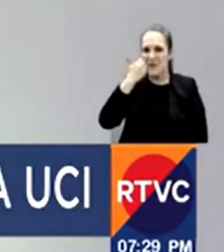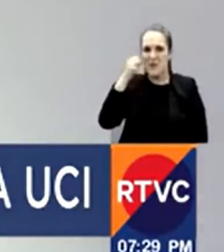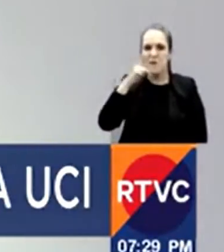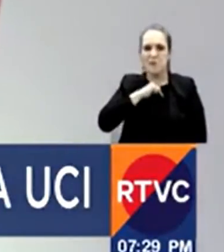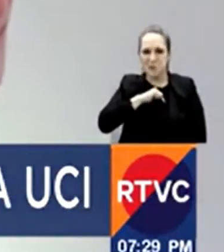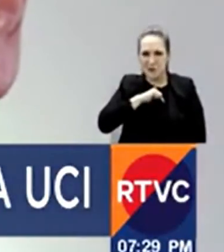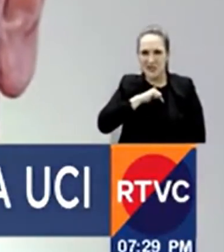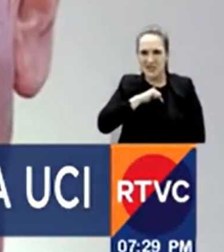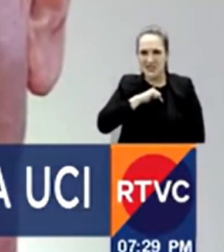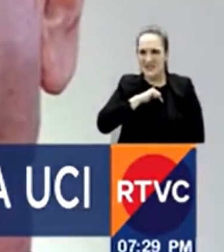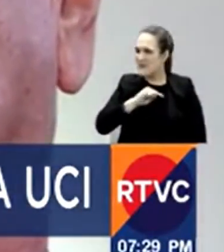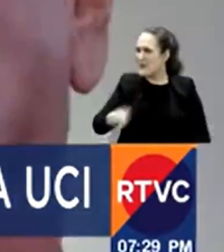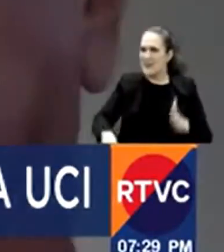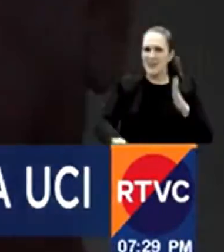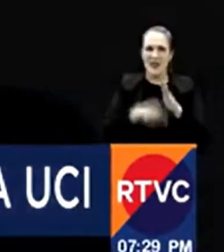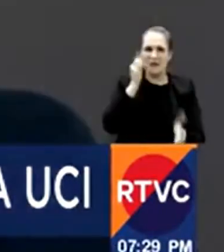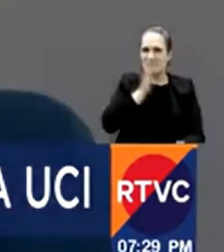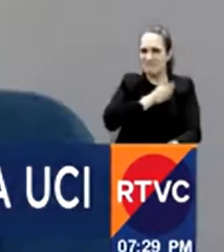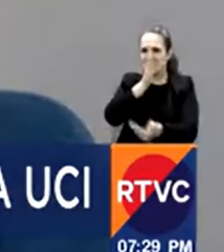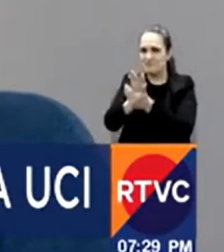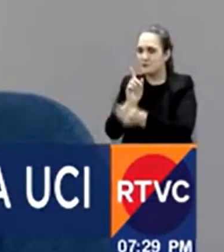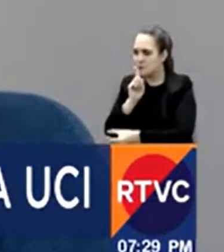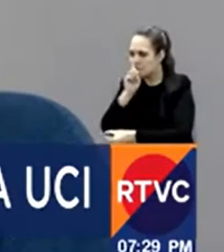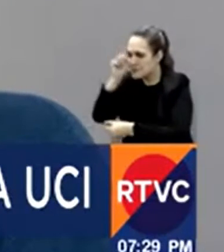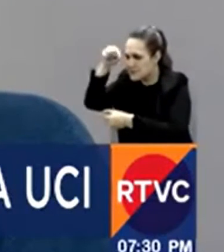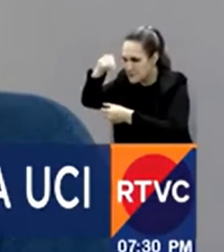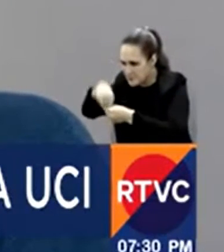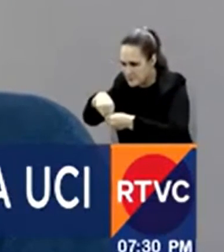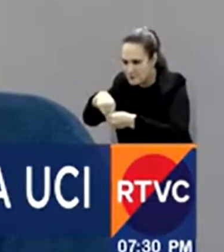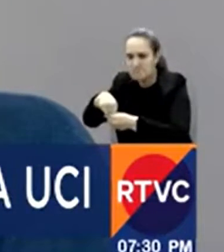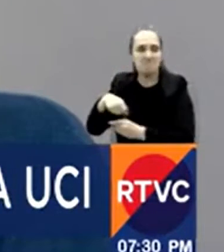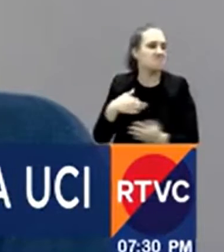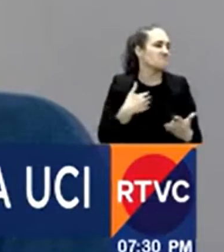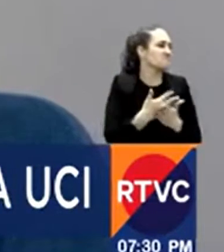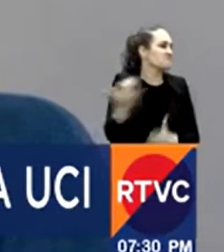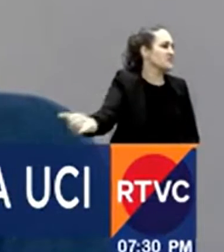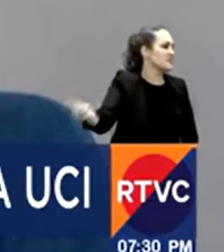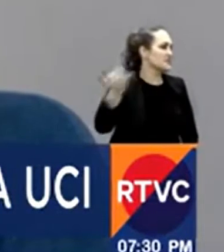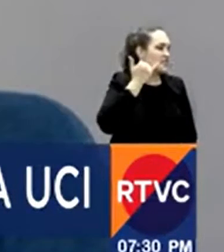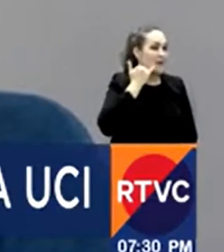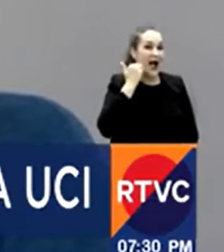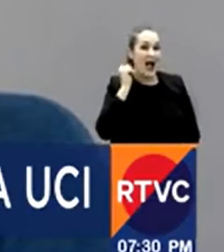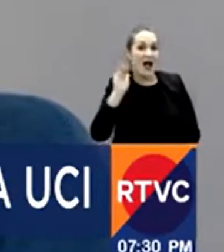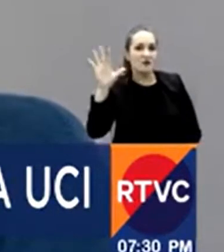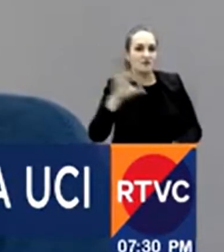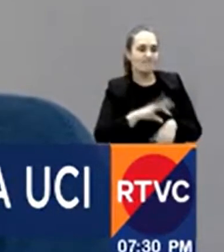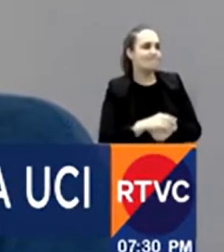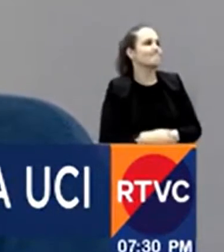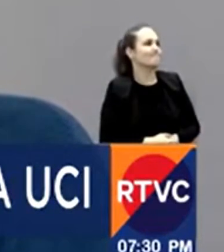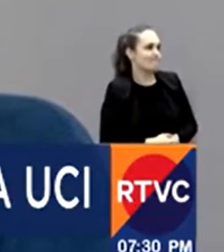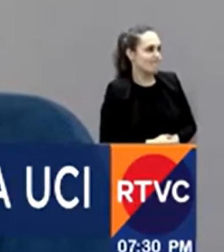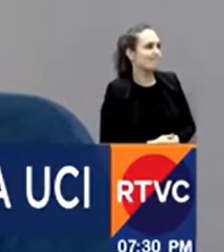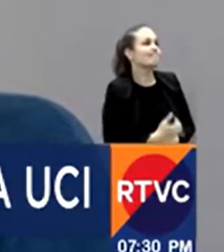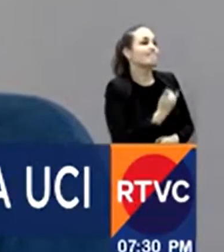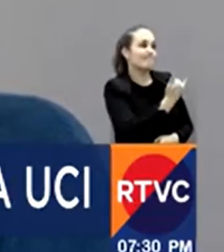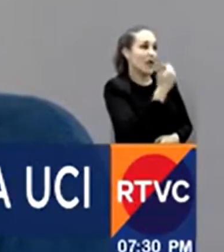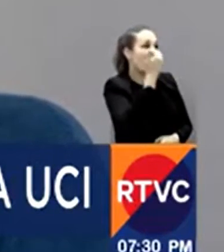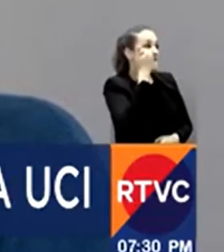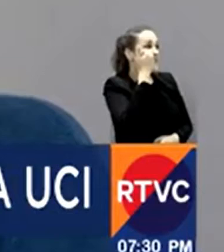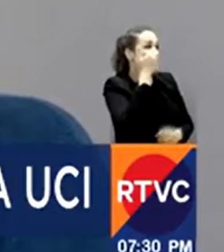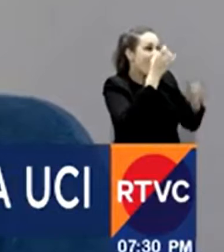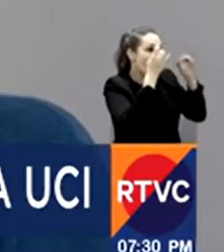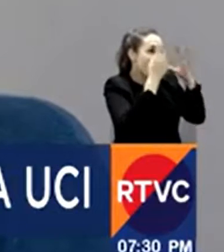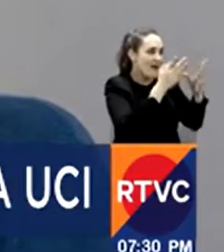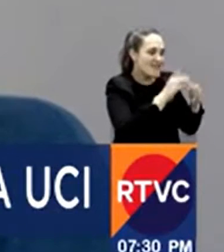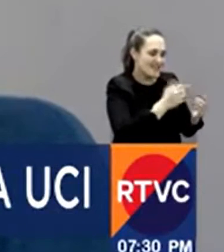Entonces me fui, hice unos exámenes, me llamó la niña del laboratorio, la doctora, y me dijo, señor, usted está muy mal, usted tiene